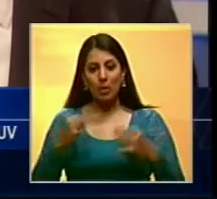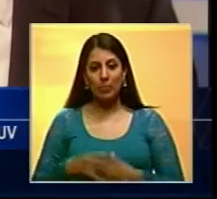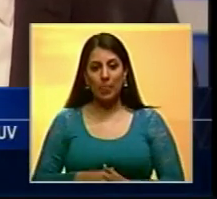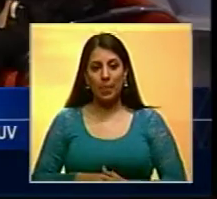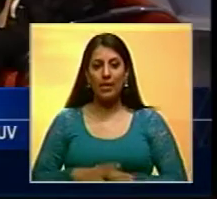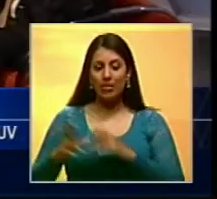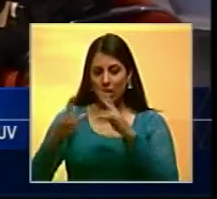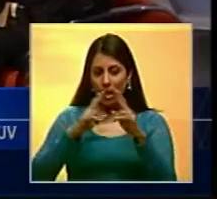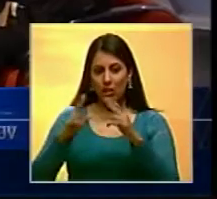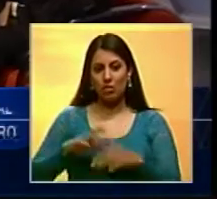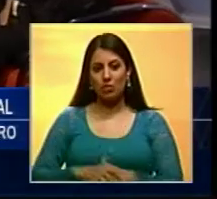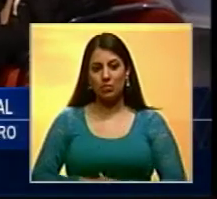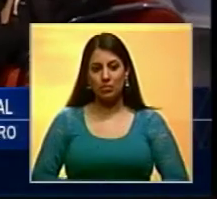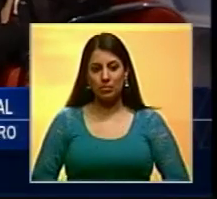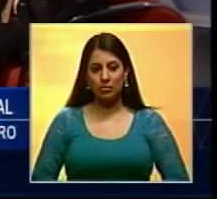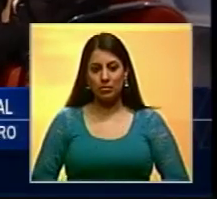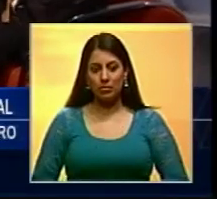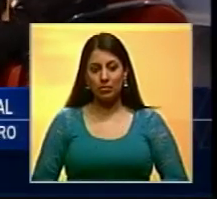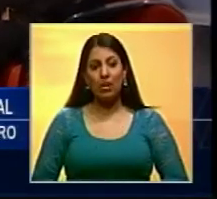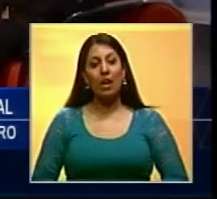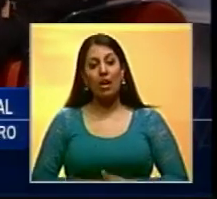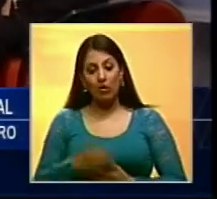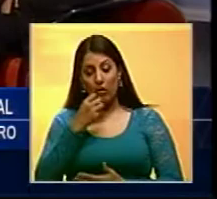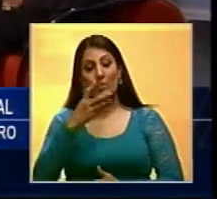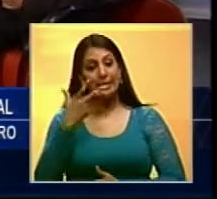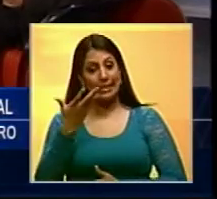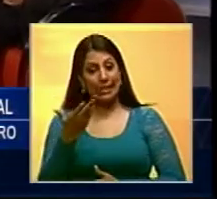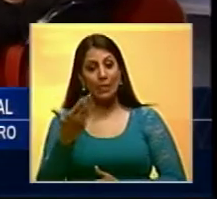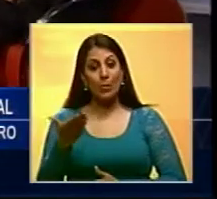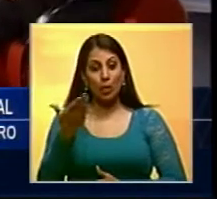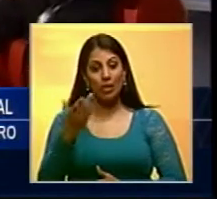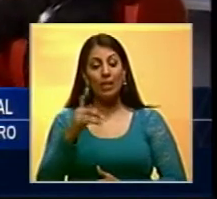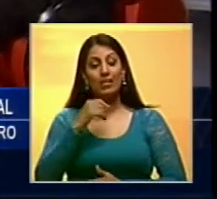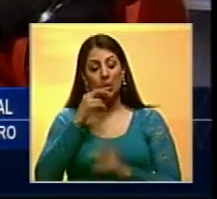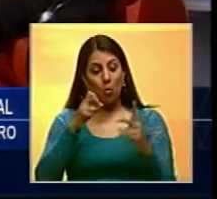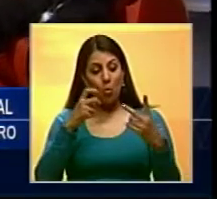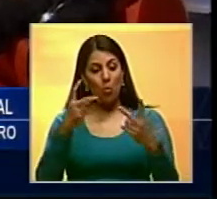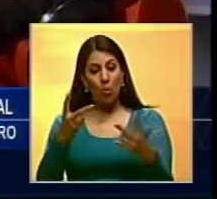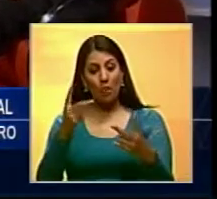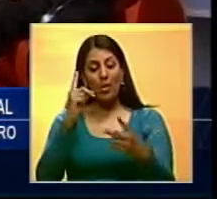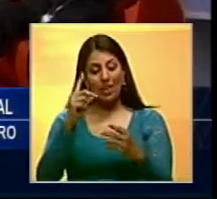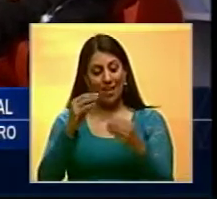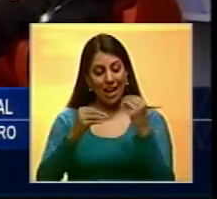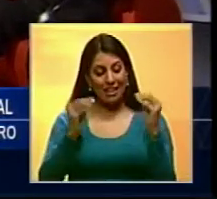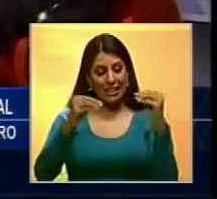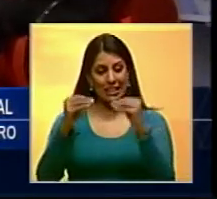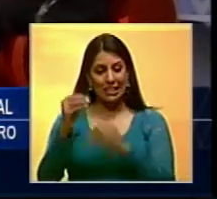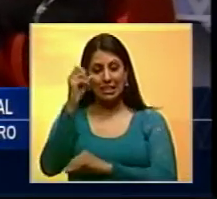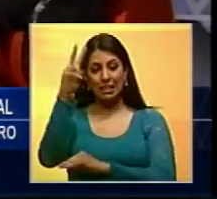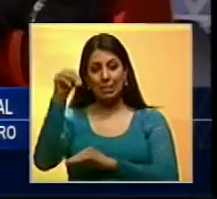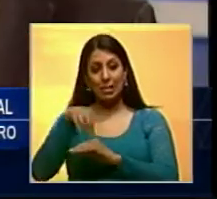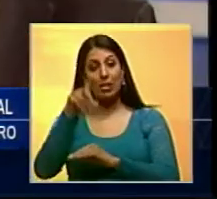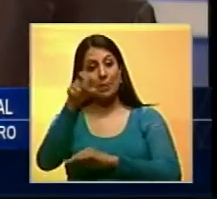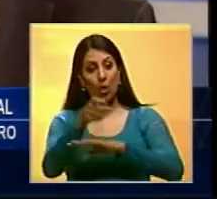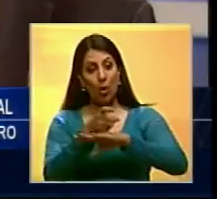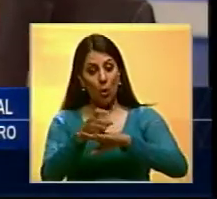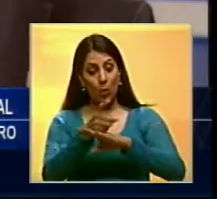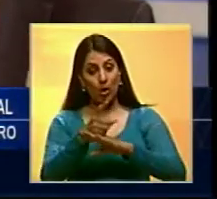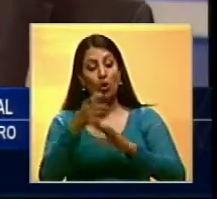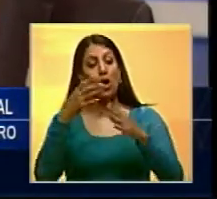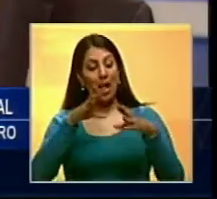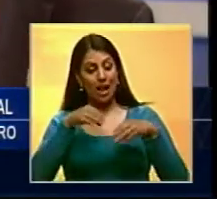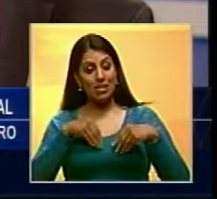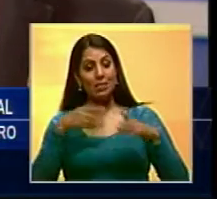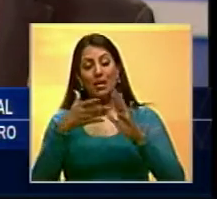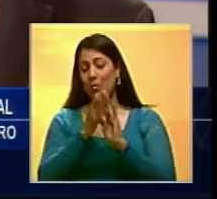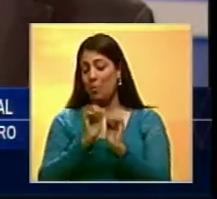las relaciones. Daza señaló la importancia de la cooperación que debe existir entre la Asamblea Nacional y el gobierno. Asegura